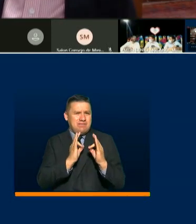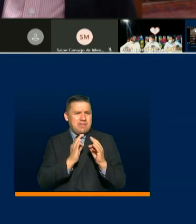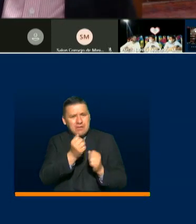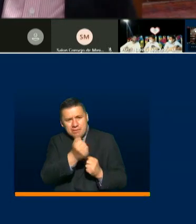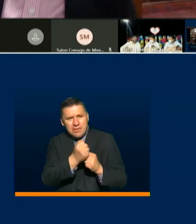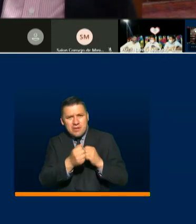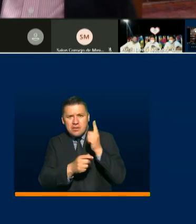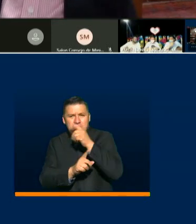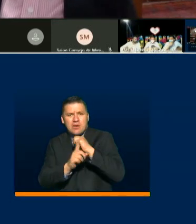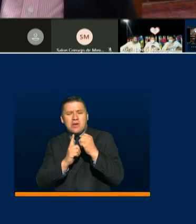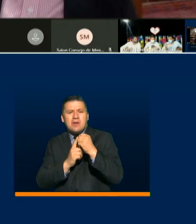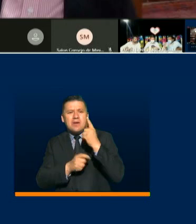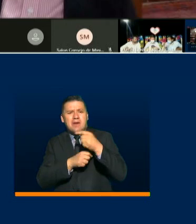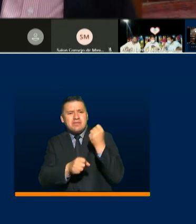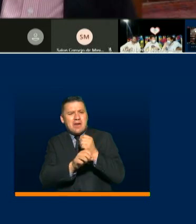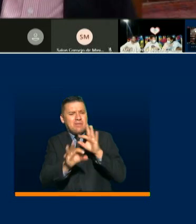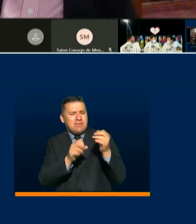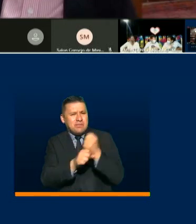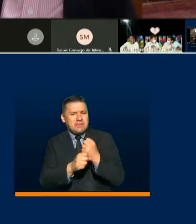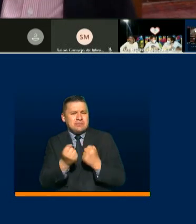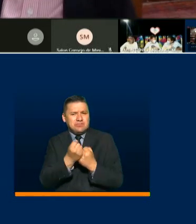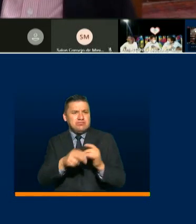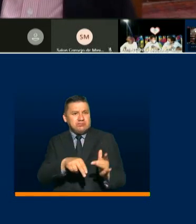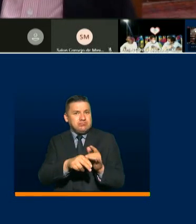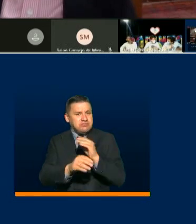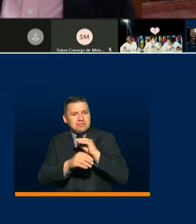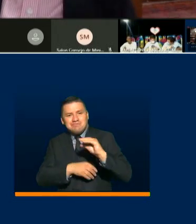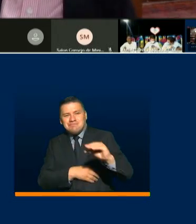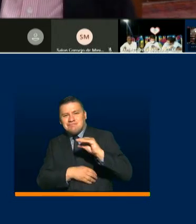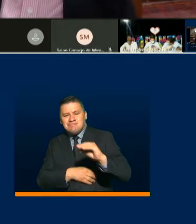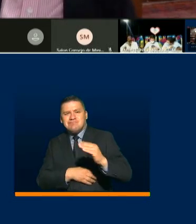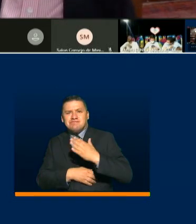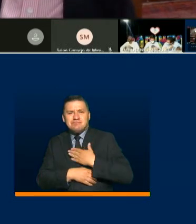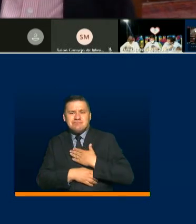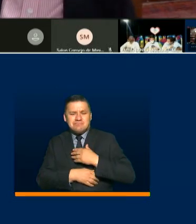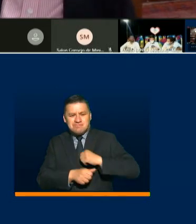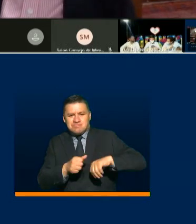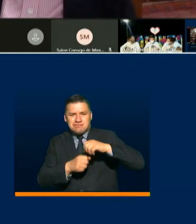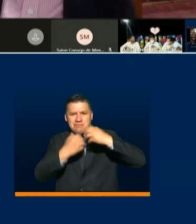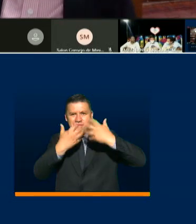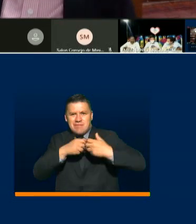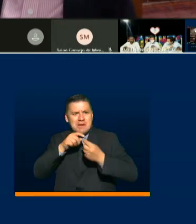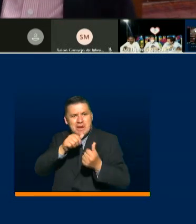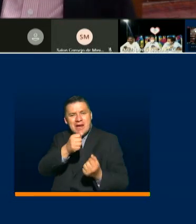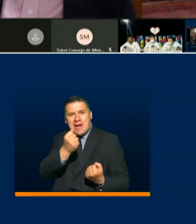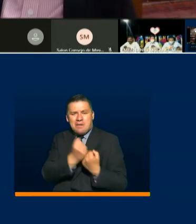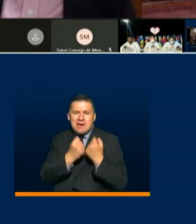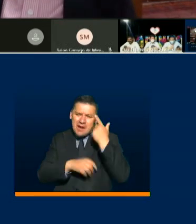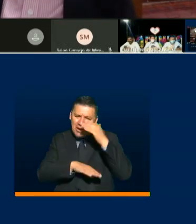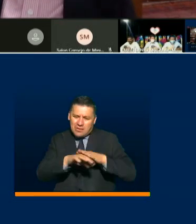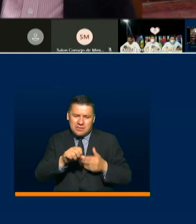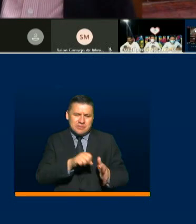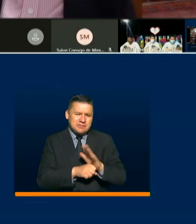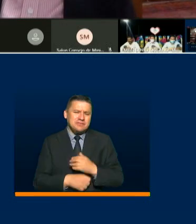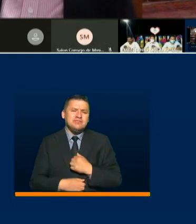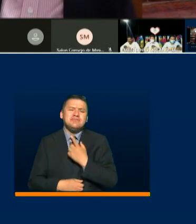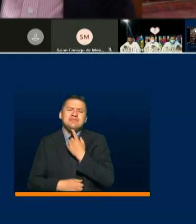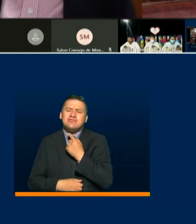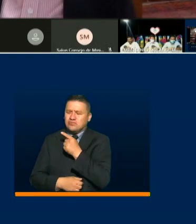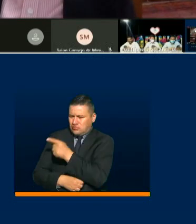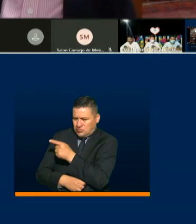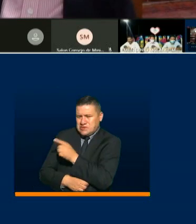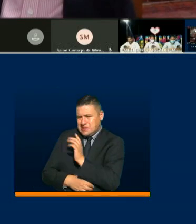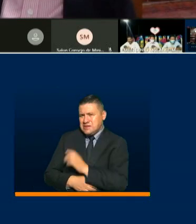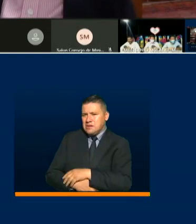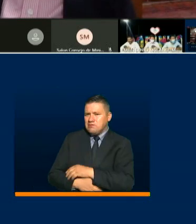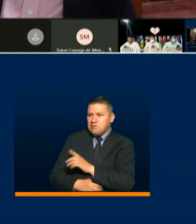garantías para la generación de empleo y el estímulo también a nuestro sector empresarial en medio de la pandemia. A mí me gustaría que ustedes,